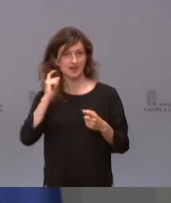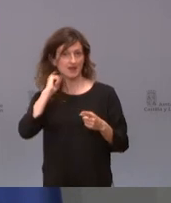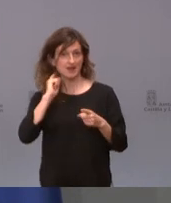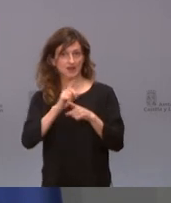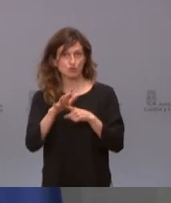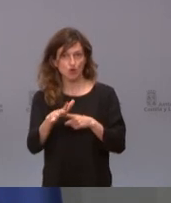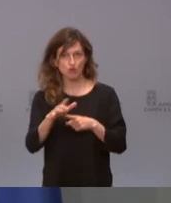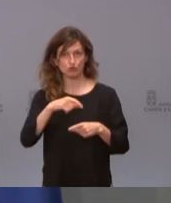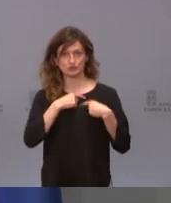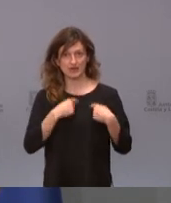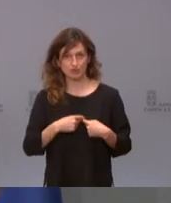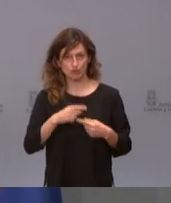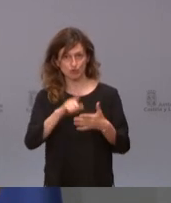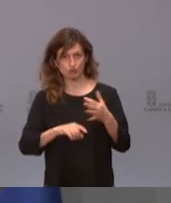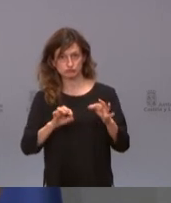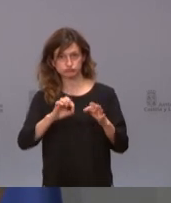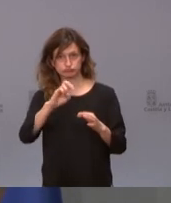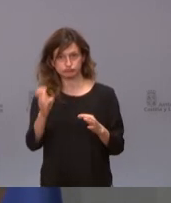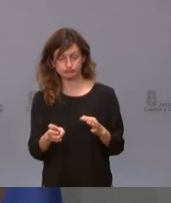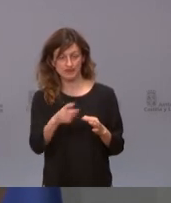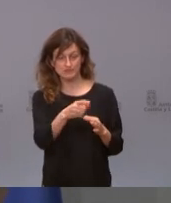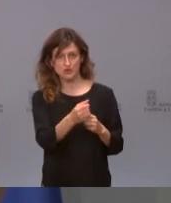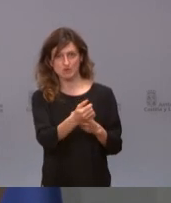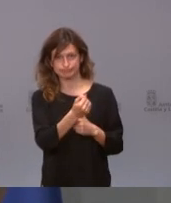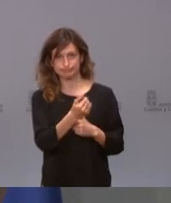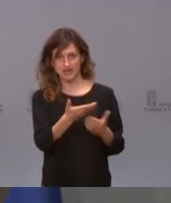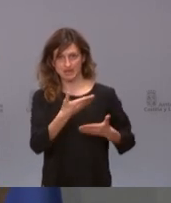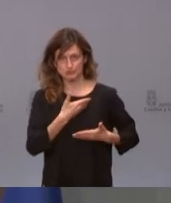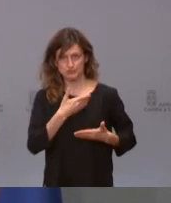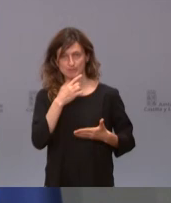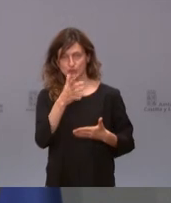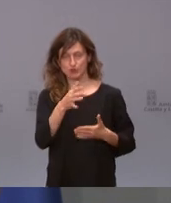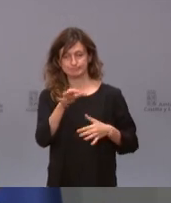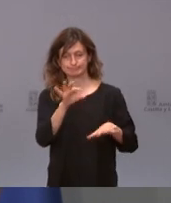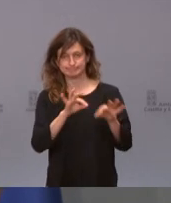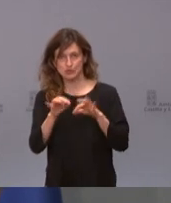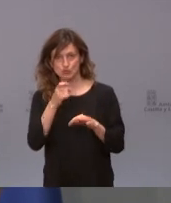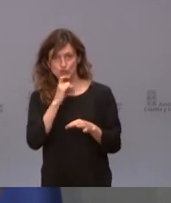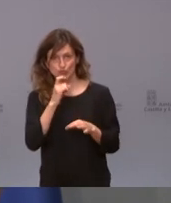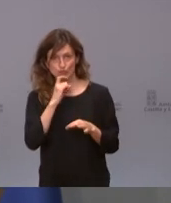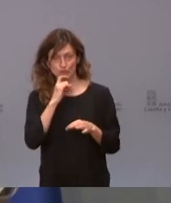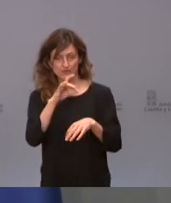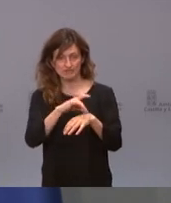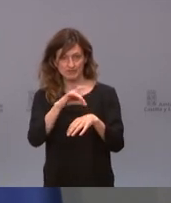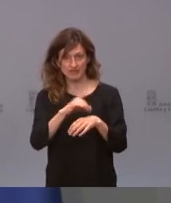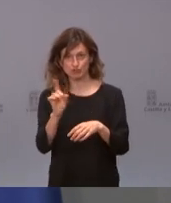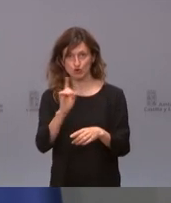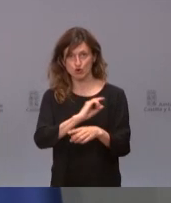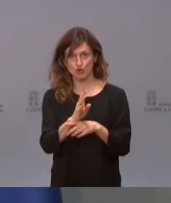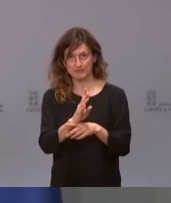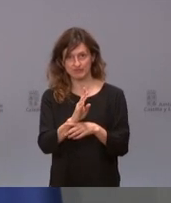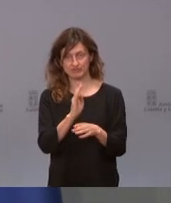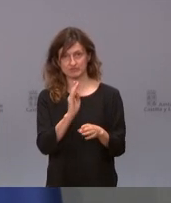cardiólogos etcétera que lo que nos están ayudando es a definir cómo abordar la patología no kobe y luego